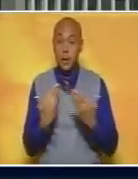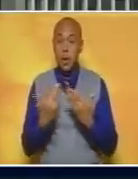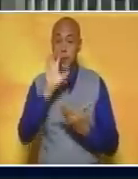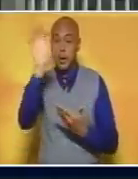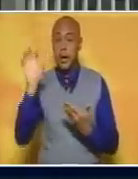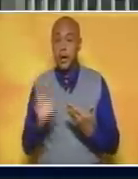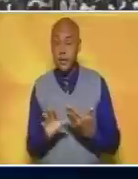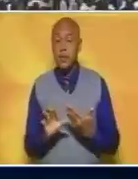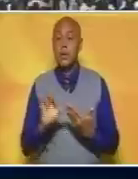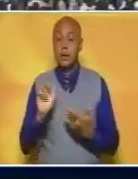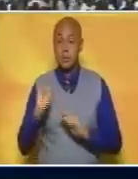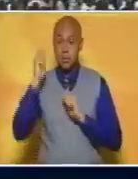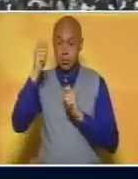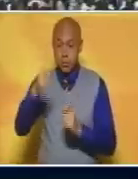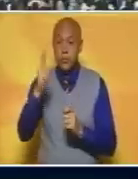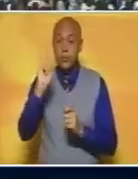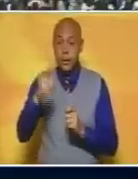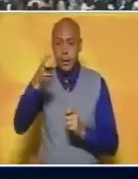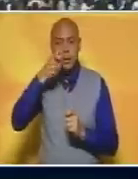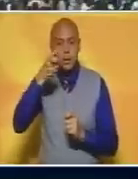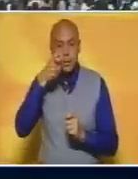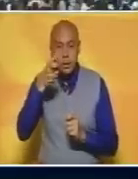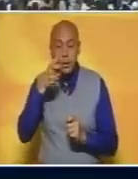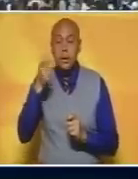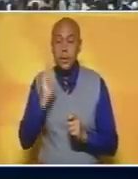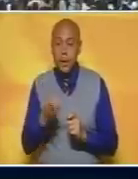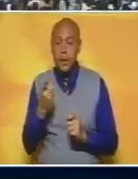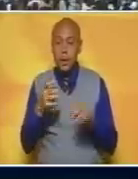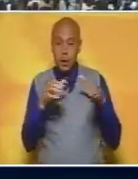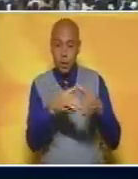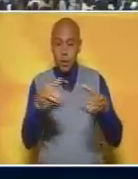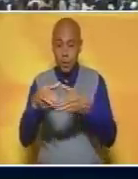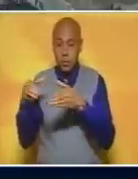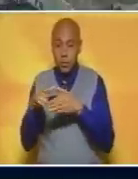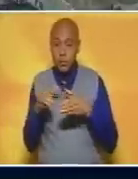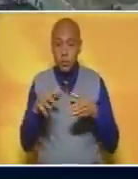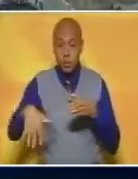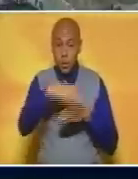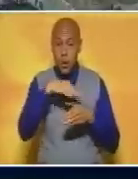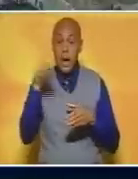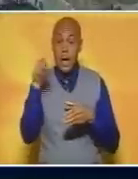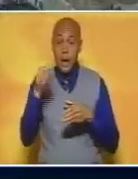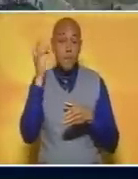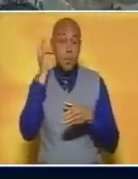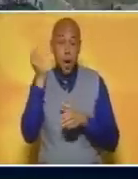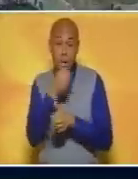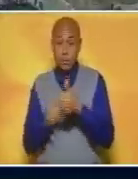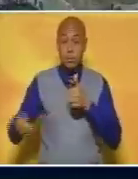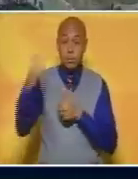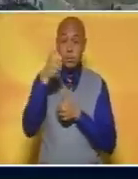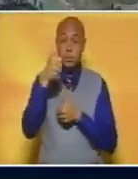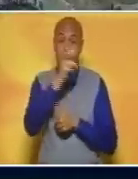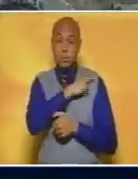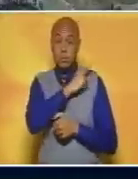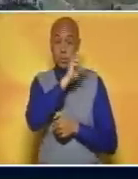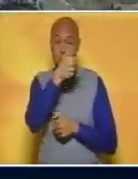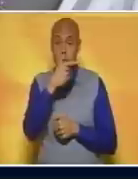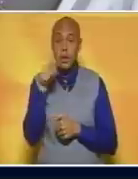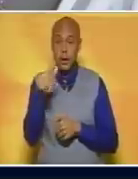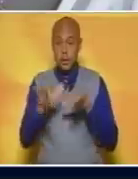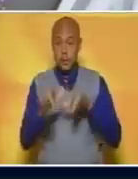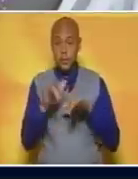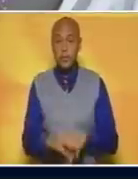estados y le ha designado seguir el sector multilateral, lo que supone el mayor cargo ocupado por una mujer en la Secretaría de